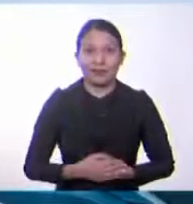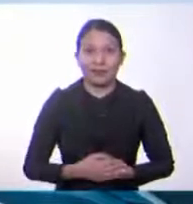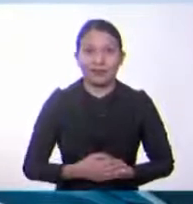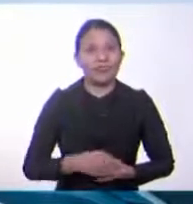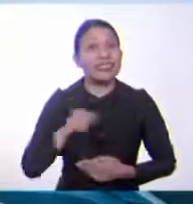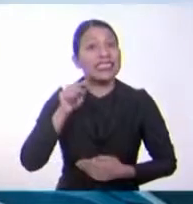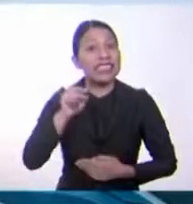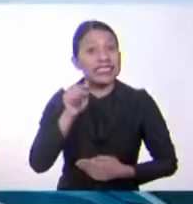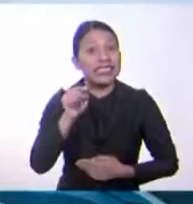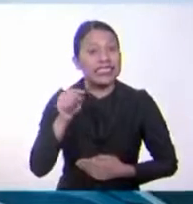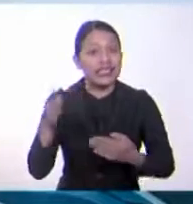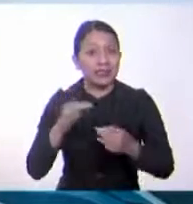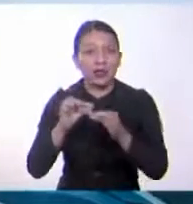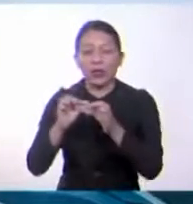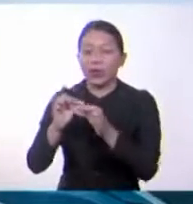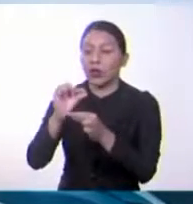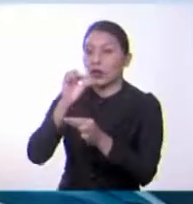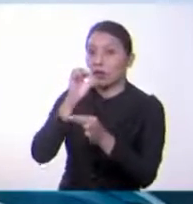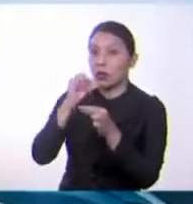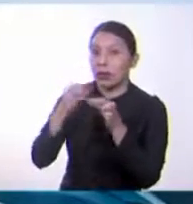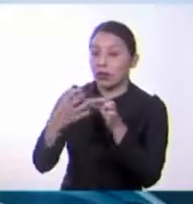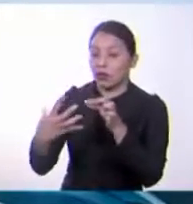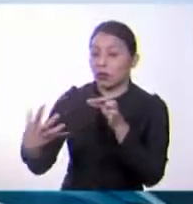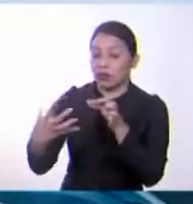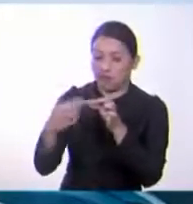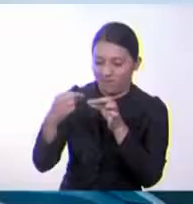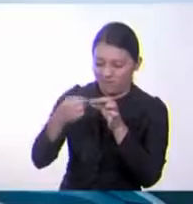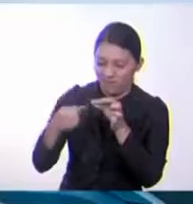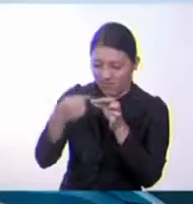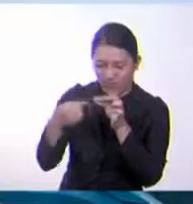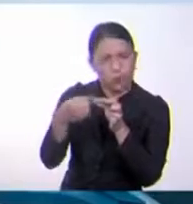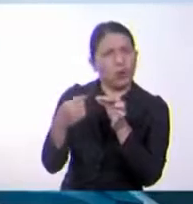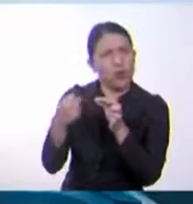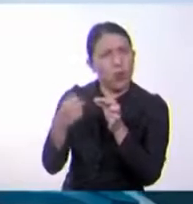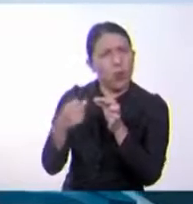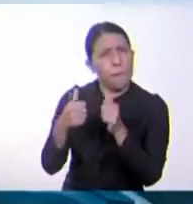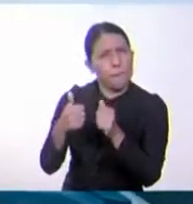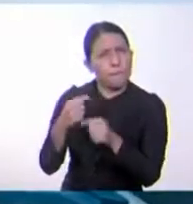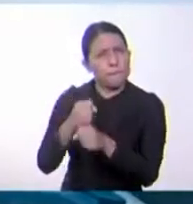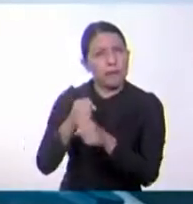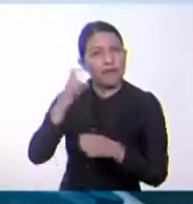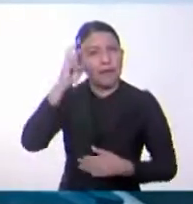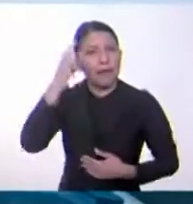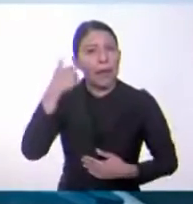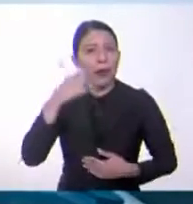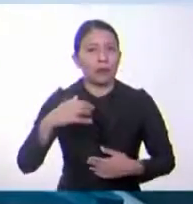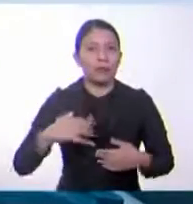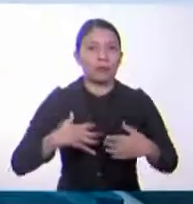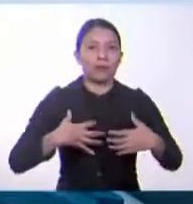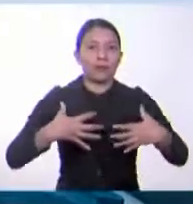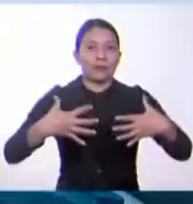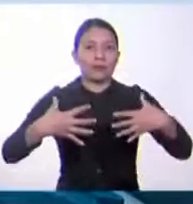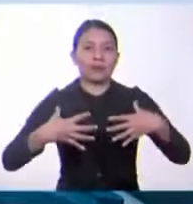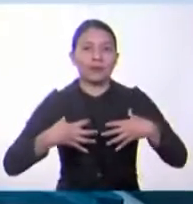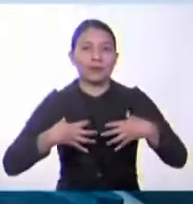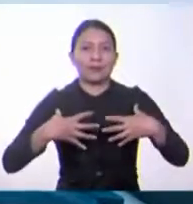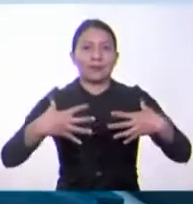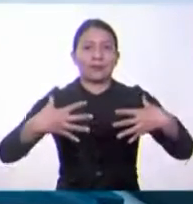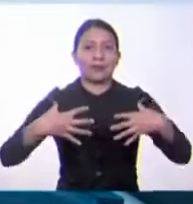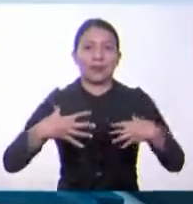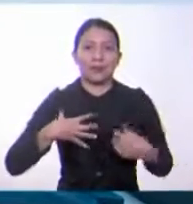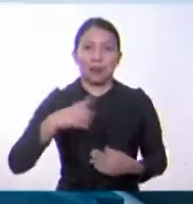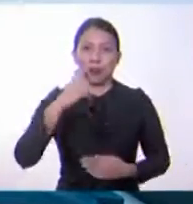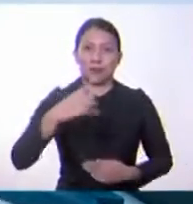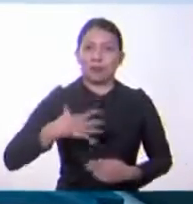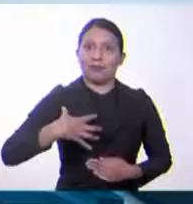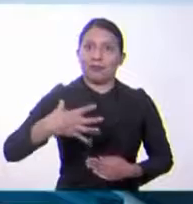Esta forma que vamos a tener va a simular el saco de un pulmón. Esto lo